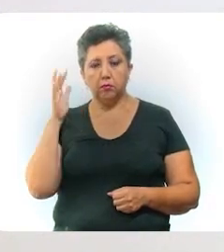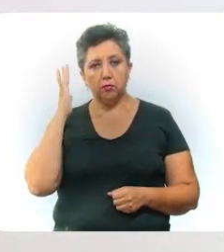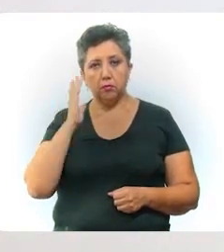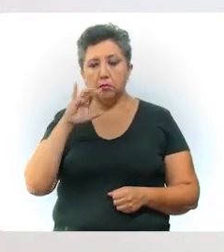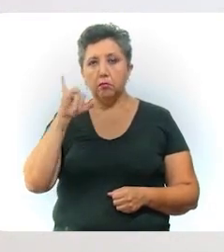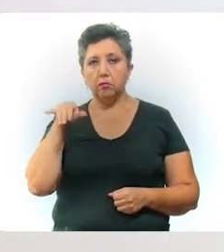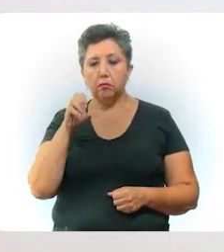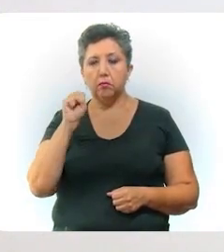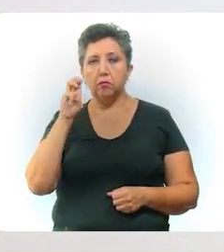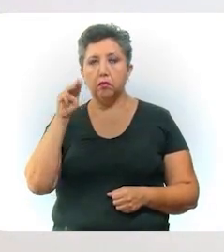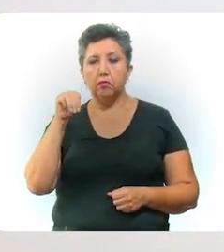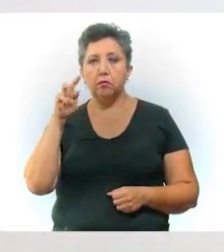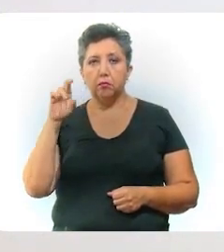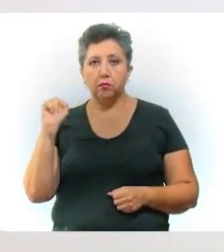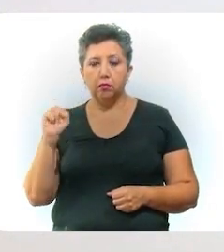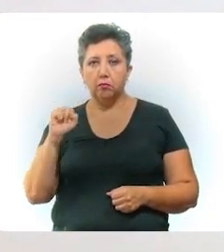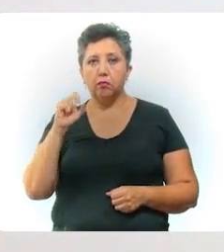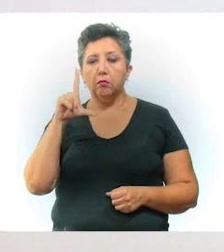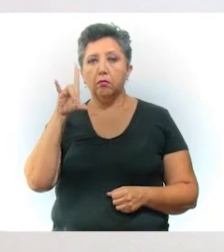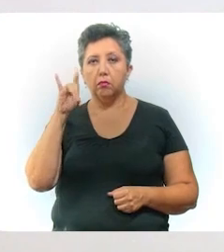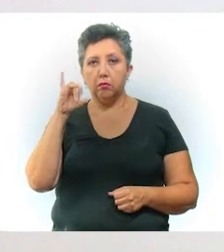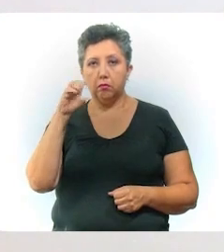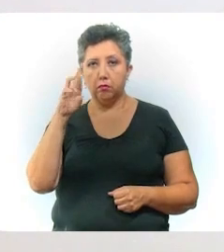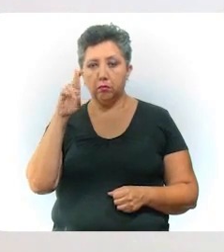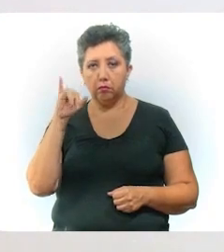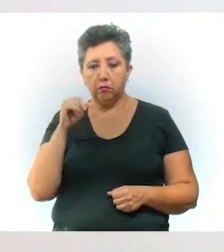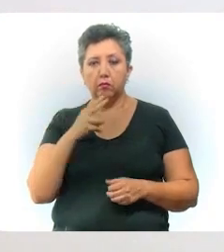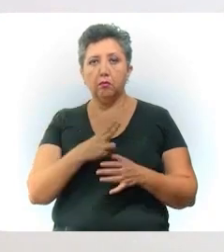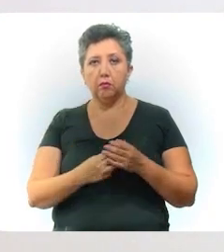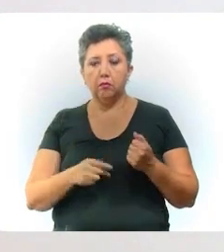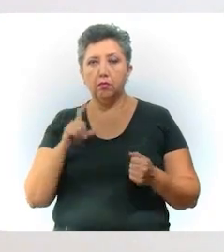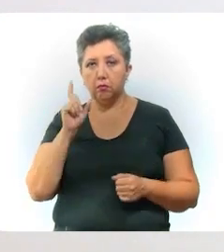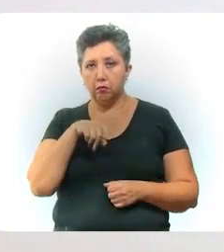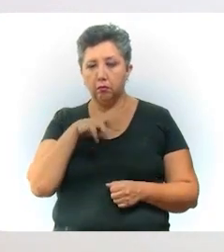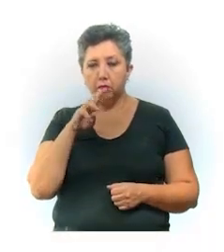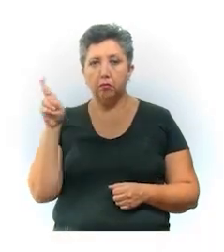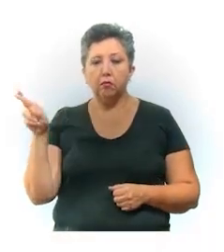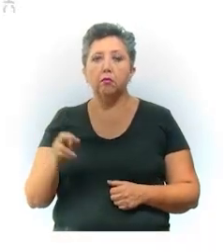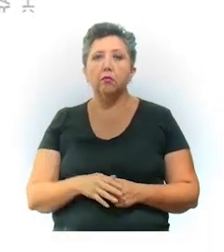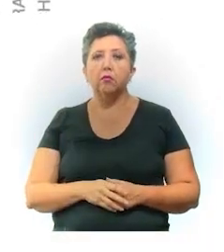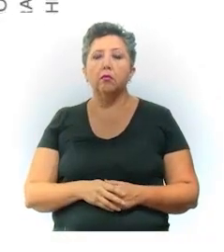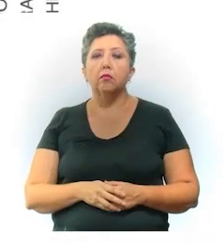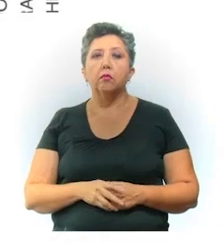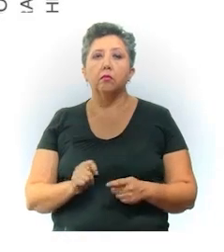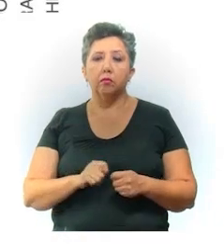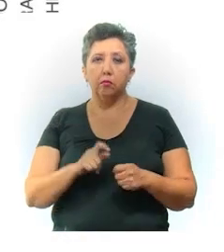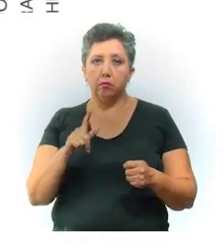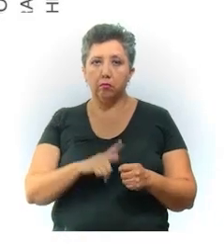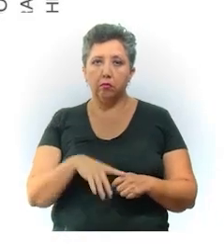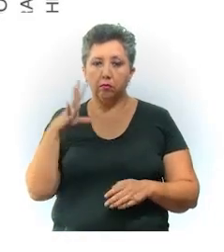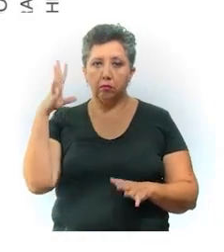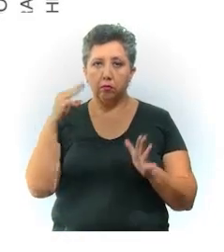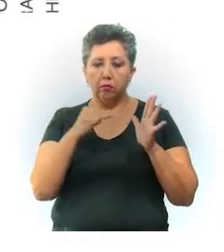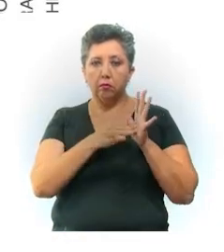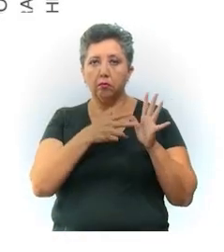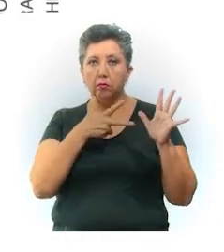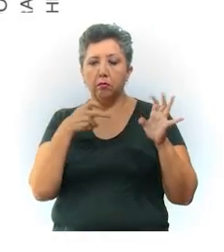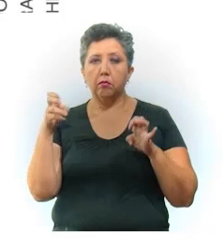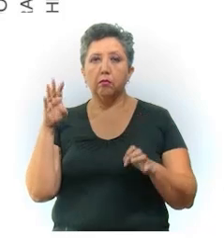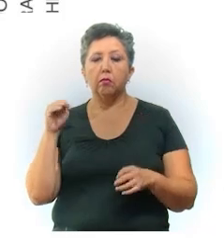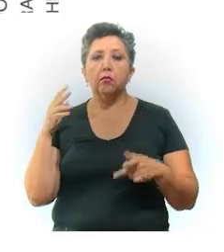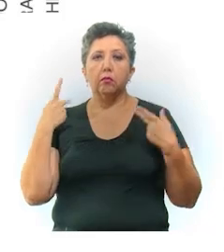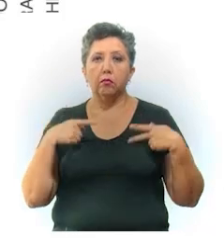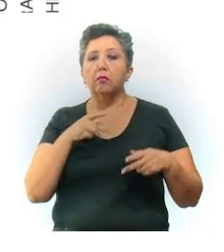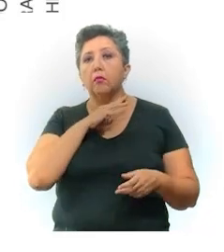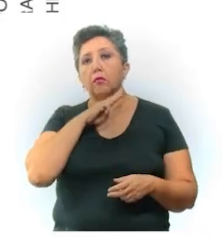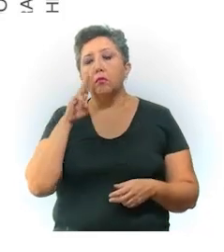José María Morelos y 1 en Solidaridad, ambos municipios de Quintana Roo. En total son 4.890 las